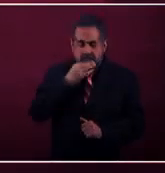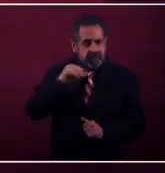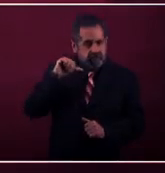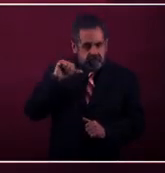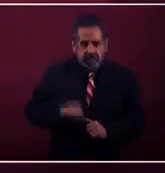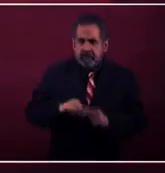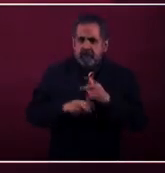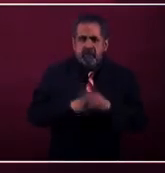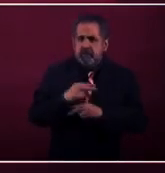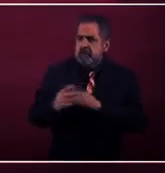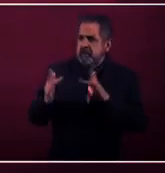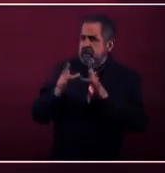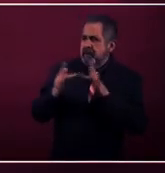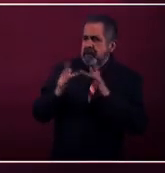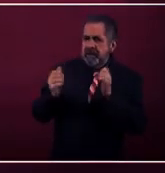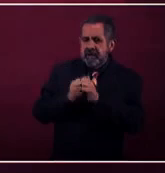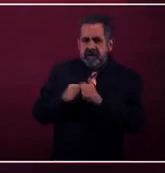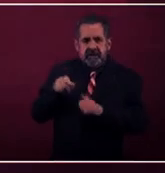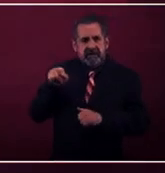inmediatamente